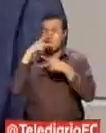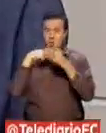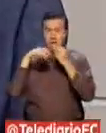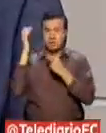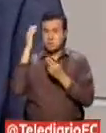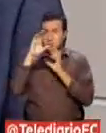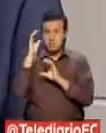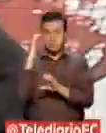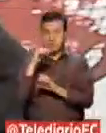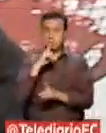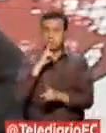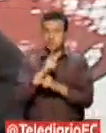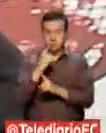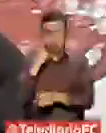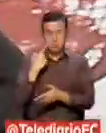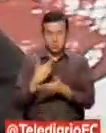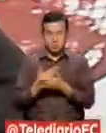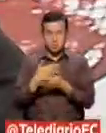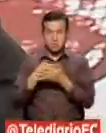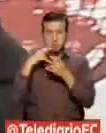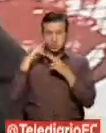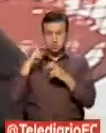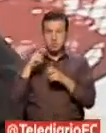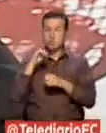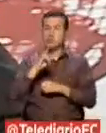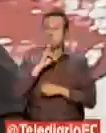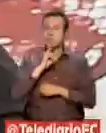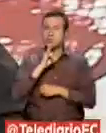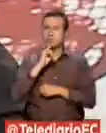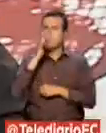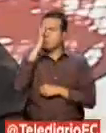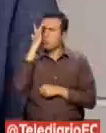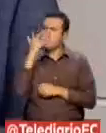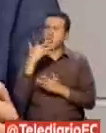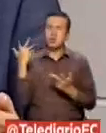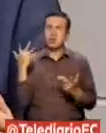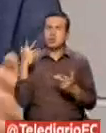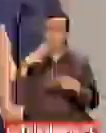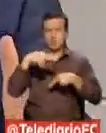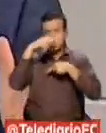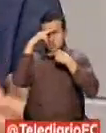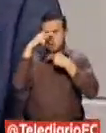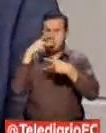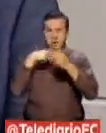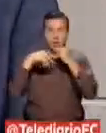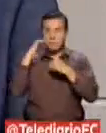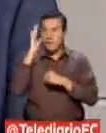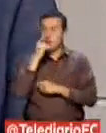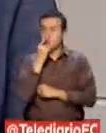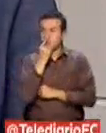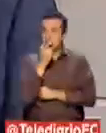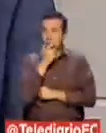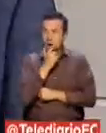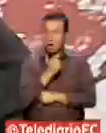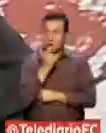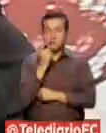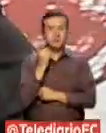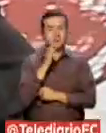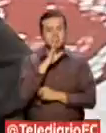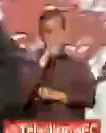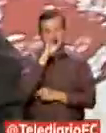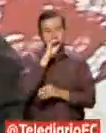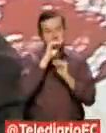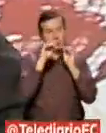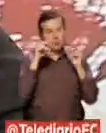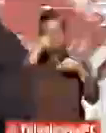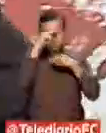no, eso está probado, investigaciones que hicieron en Estados Unidos. ¿Y cuál Unidos? Es la razón? Evidentemente la noticia falsa suele ser más espectacular. Yo siempre digo que